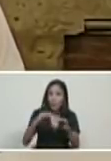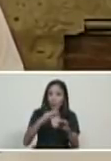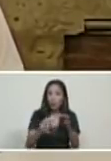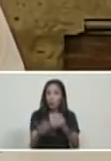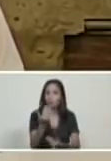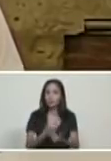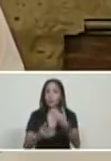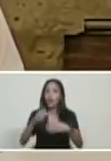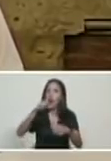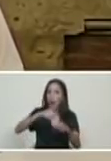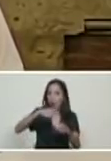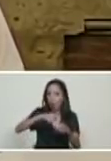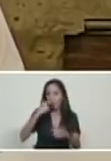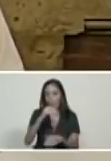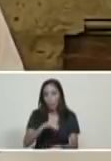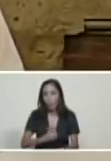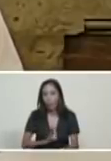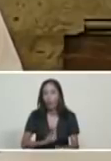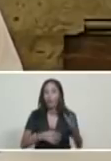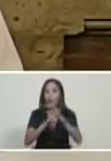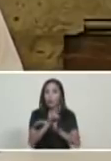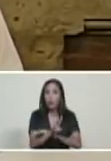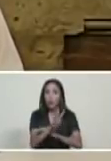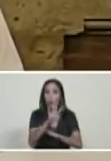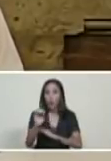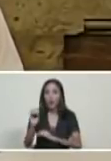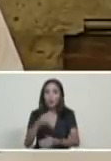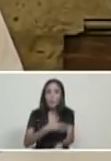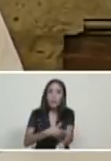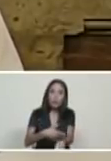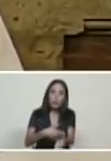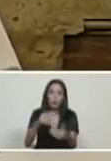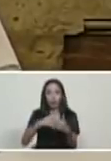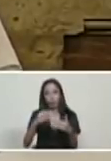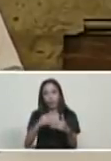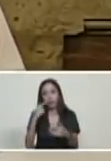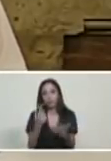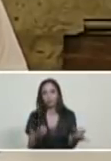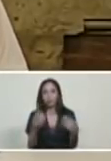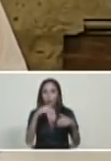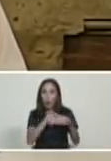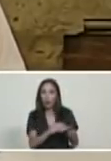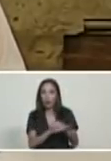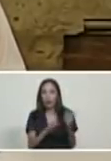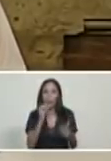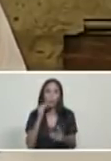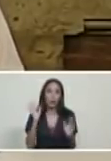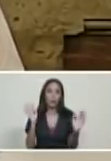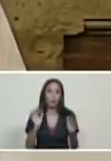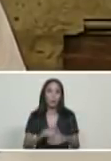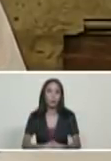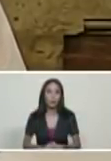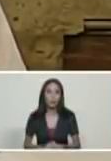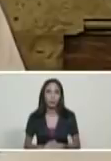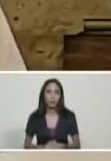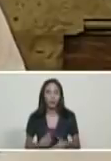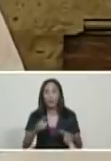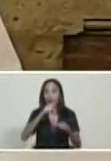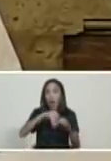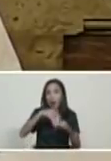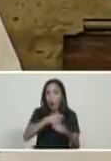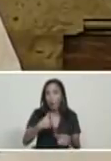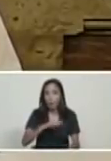Y teniendo el Petro, tiene 240 millones de dólares en sus manos, en las manos del ahorrista